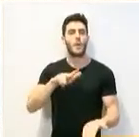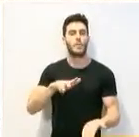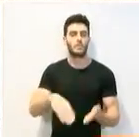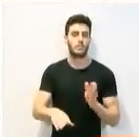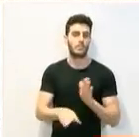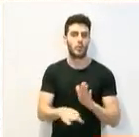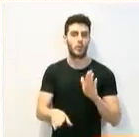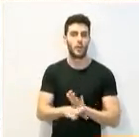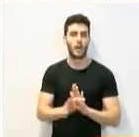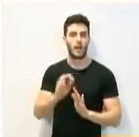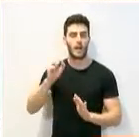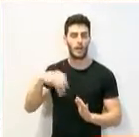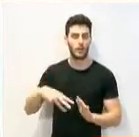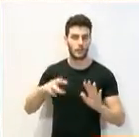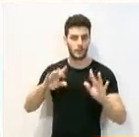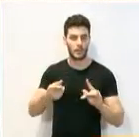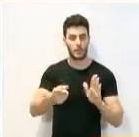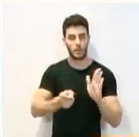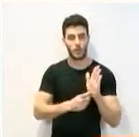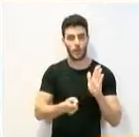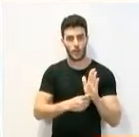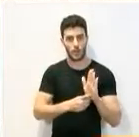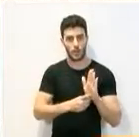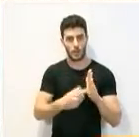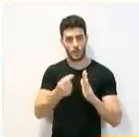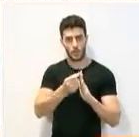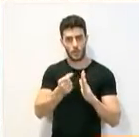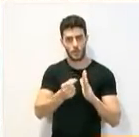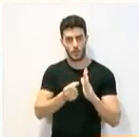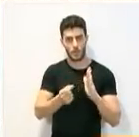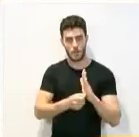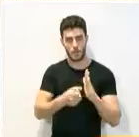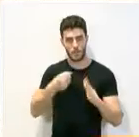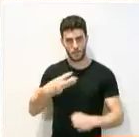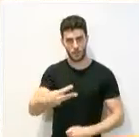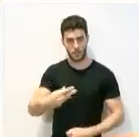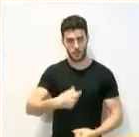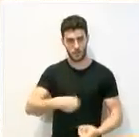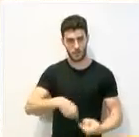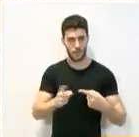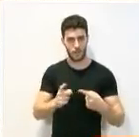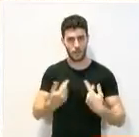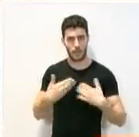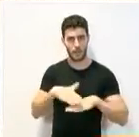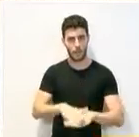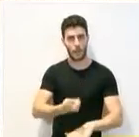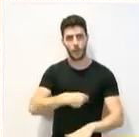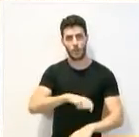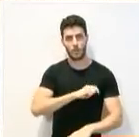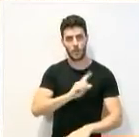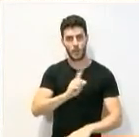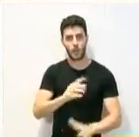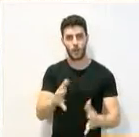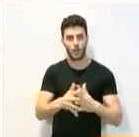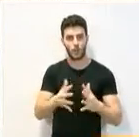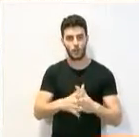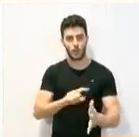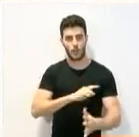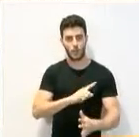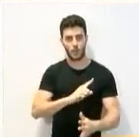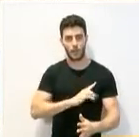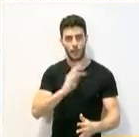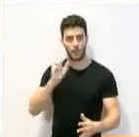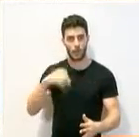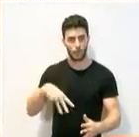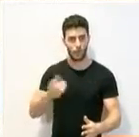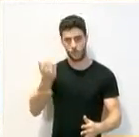OTAN, pero decía que planteaban 3 condiciones: en la no integración de España en la estructura militar de la OTAN, ya